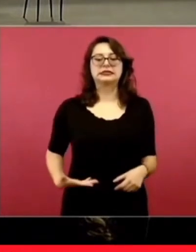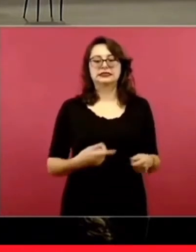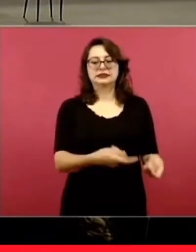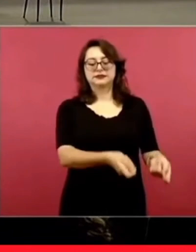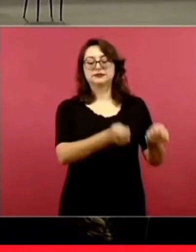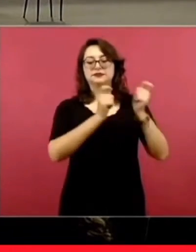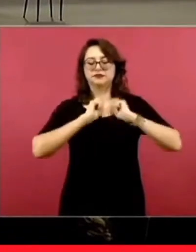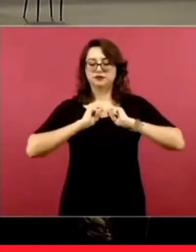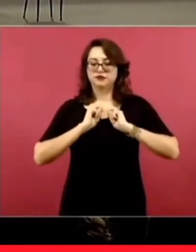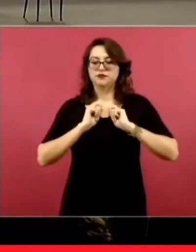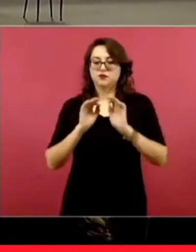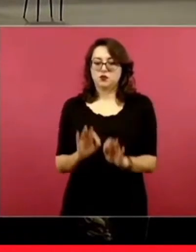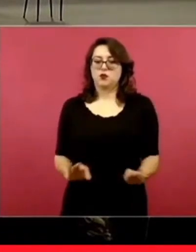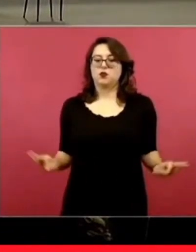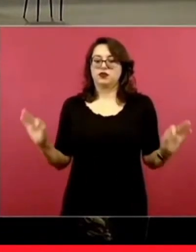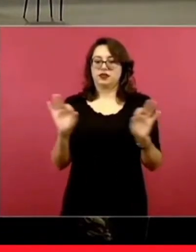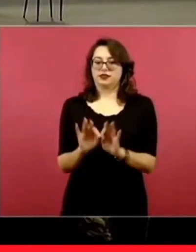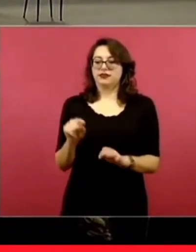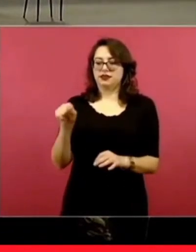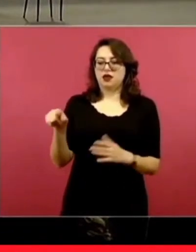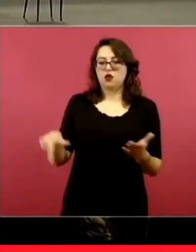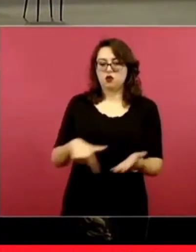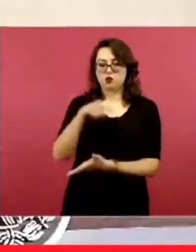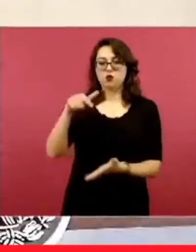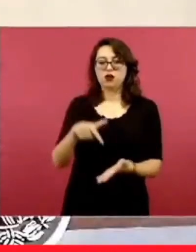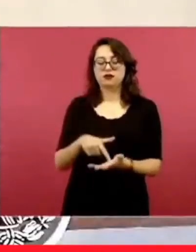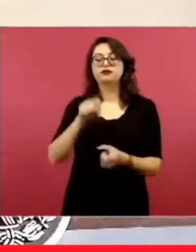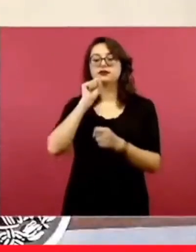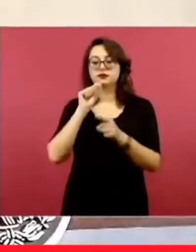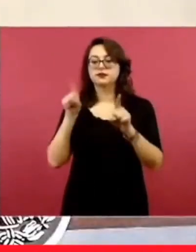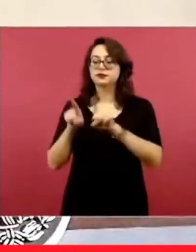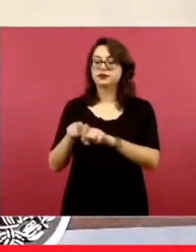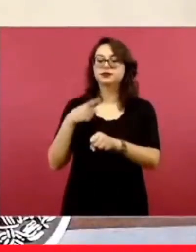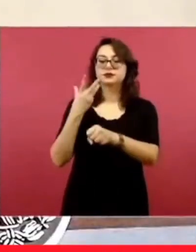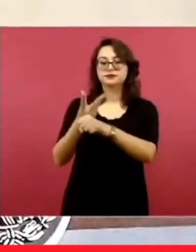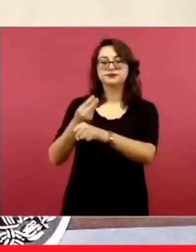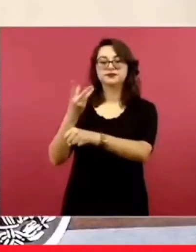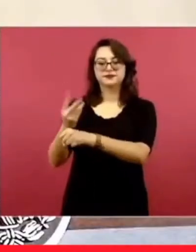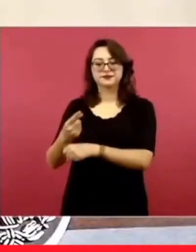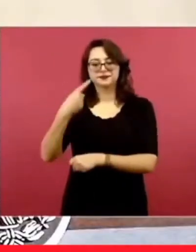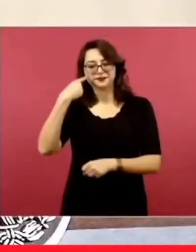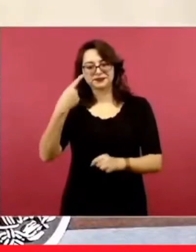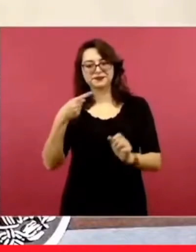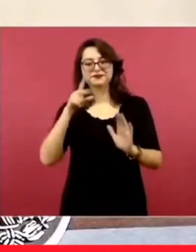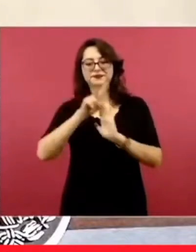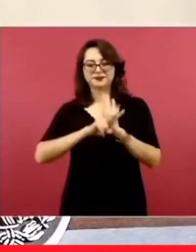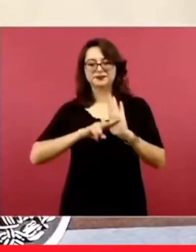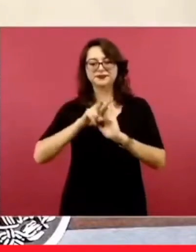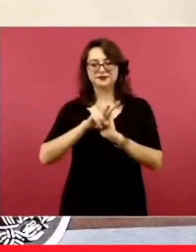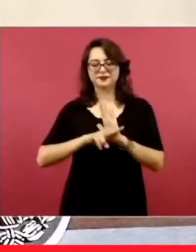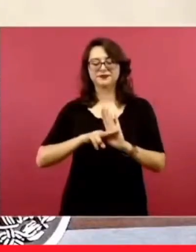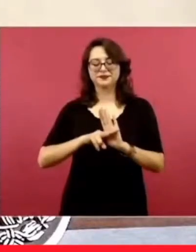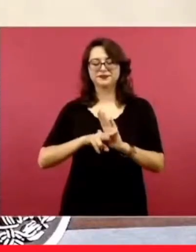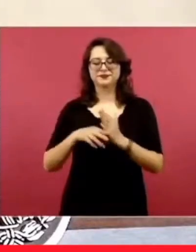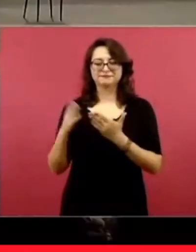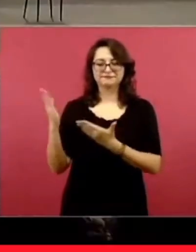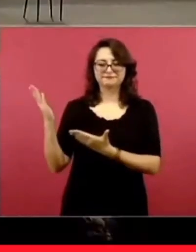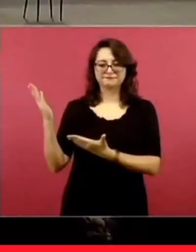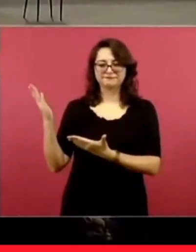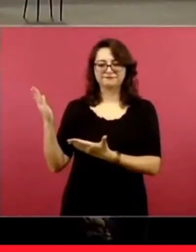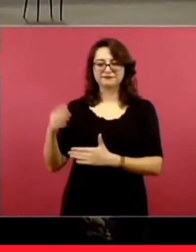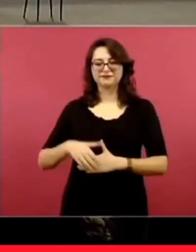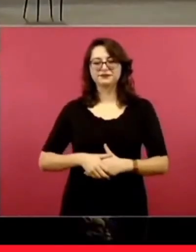incorporar a esta zona al programa PROMESA. Vamos ahora a presentar este video